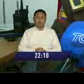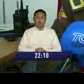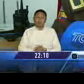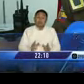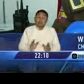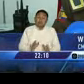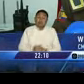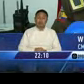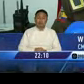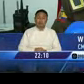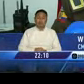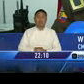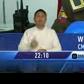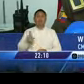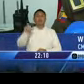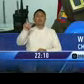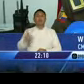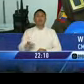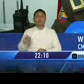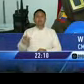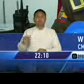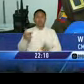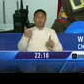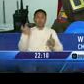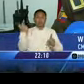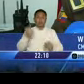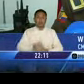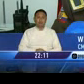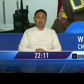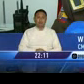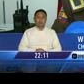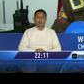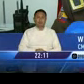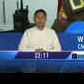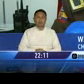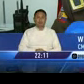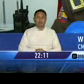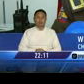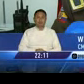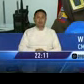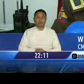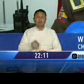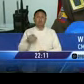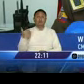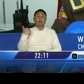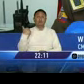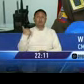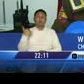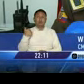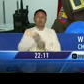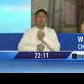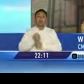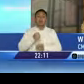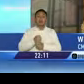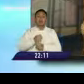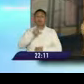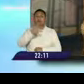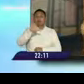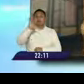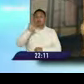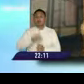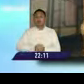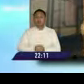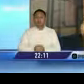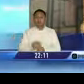Presuntamente sería la persona que realizó el uso del arma. Tiene una edad de 38 años. En el chequeo